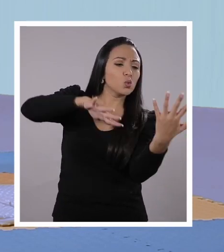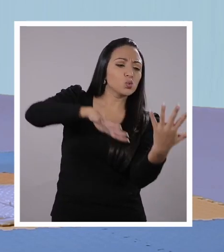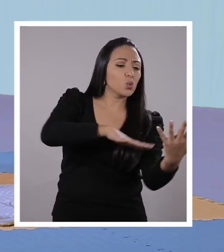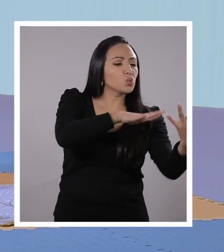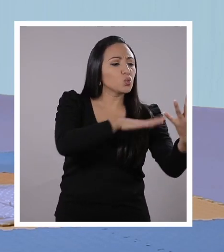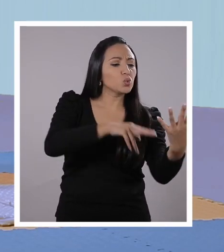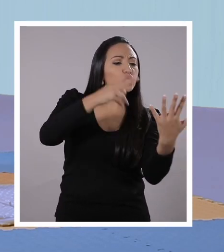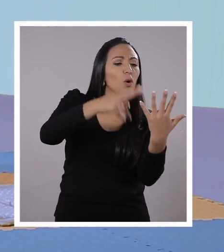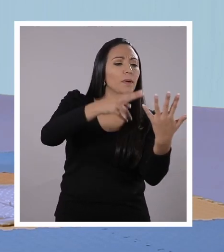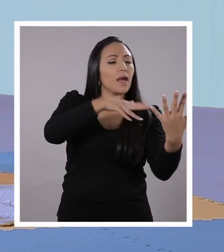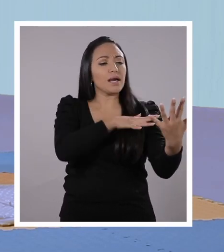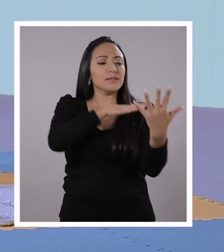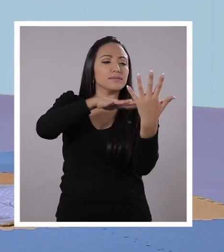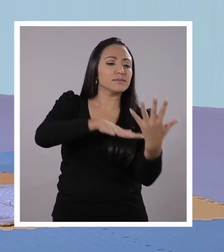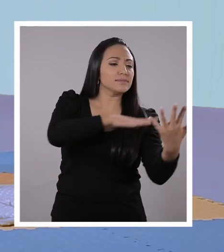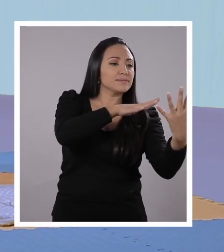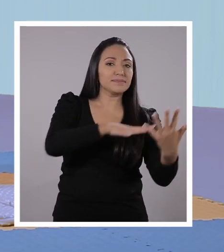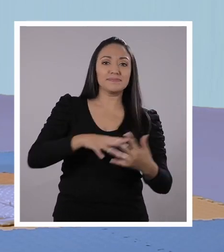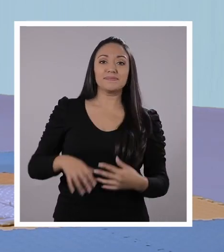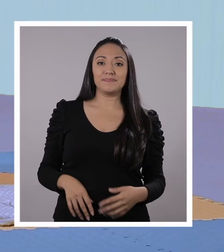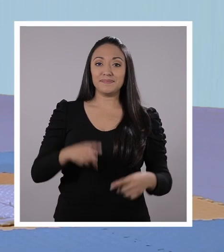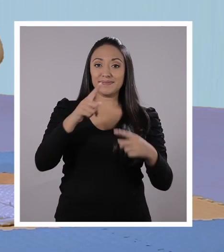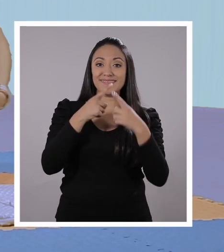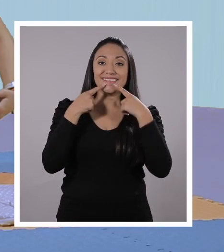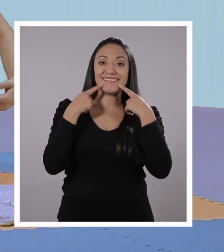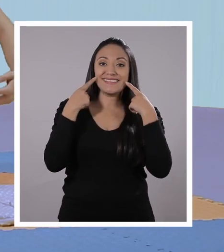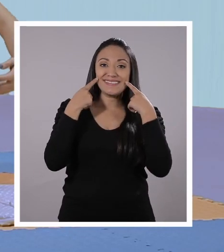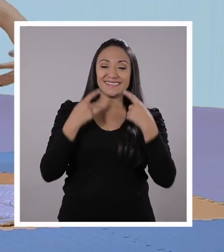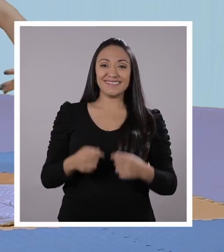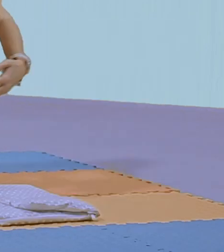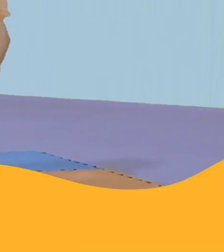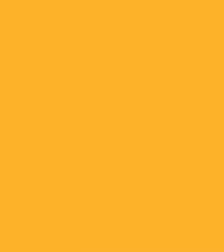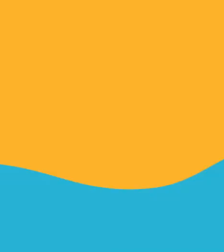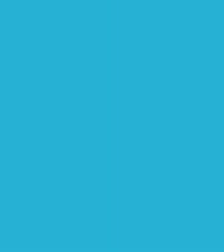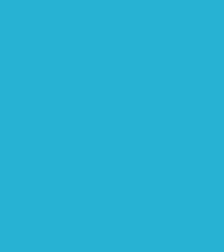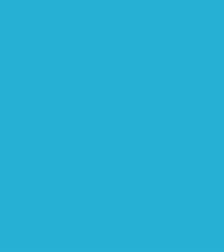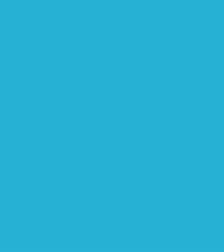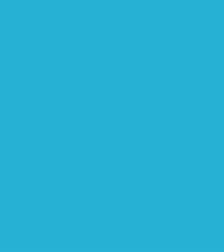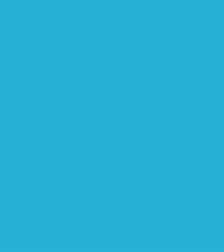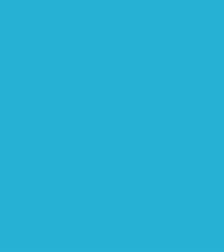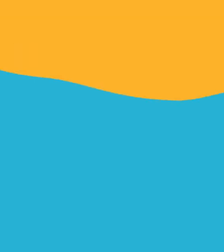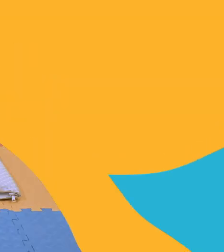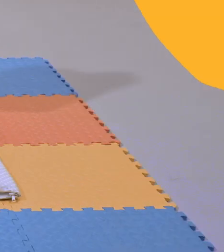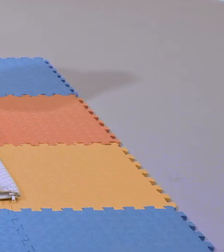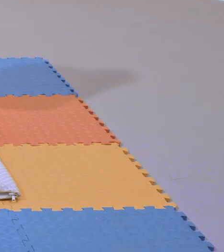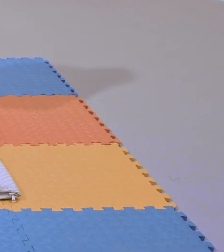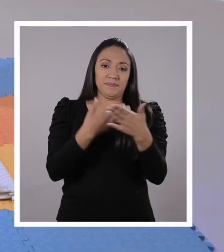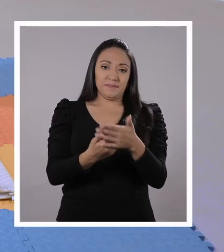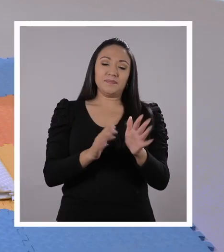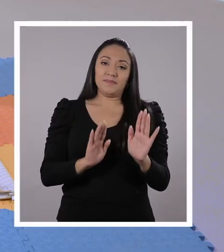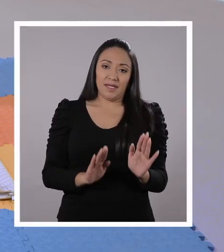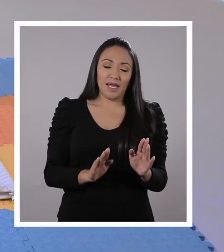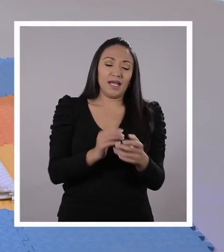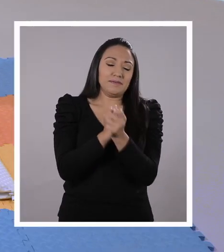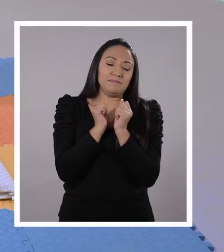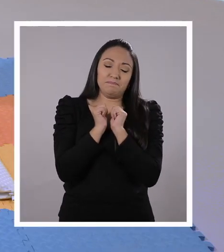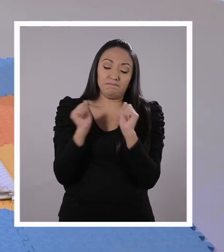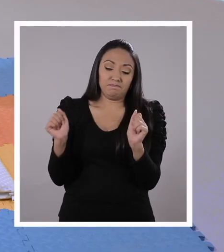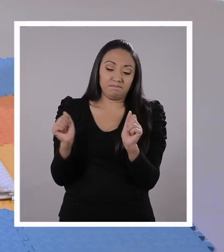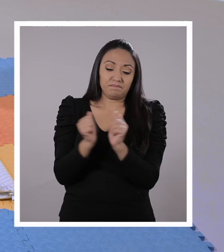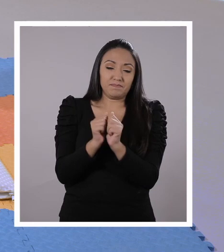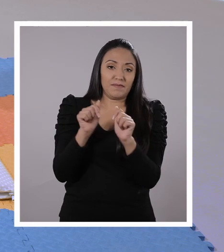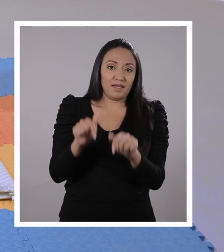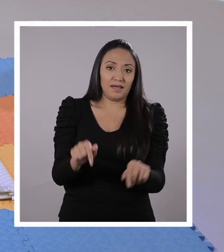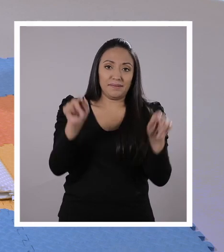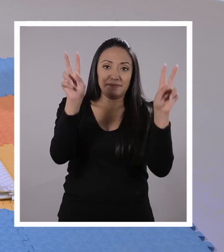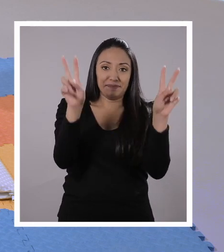te parece esta manera de marcar? Parece que están muy contentos, Inti y Sofi. Y les agradecemos